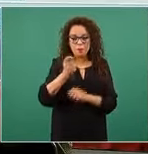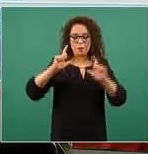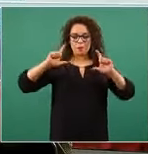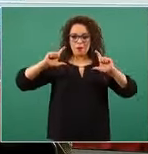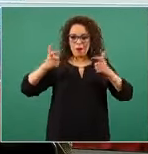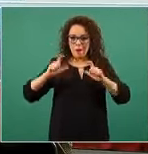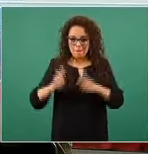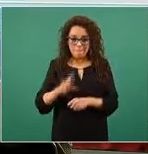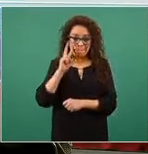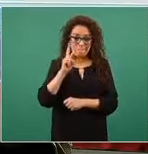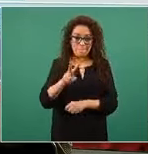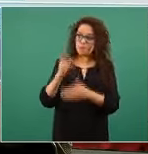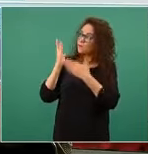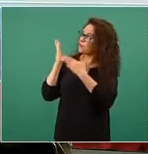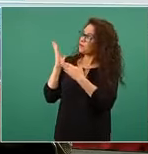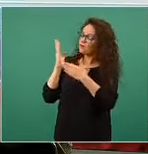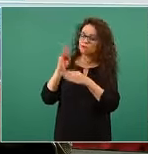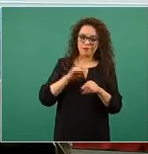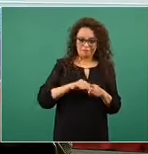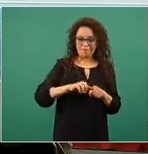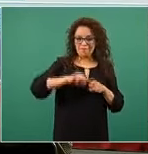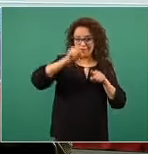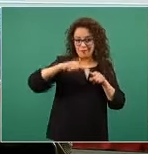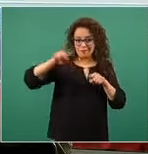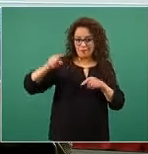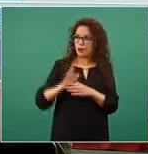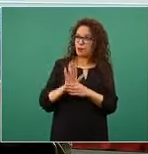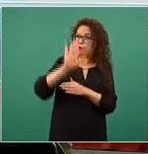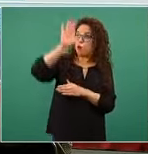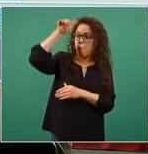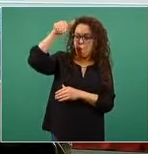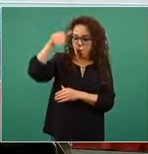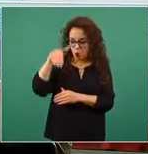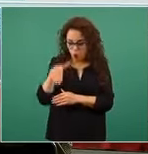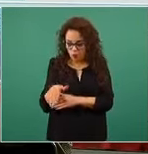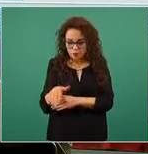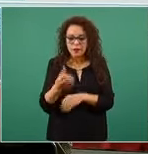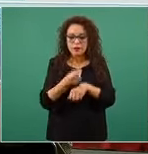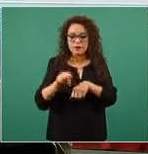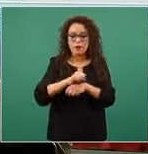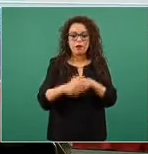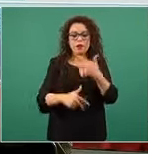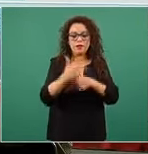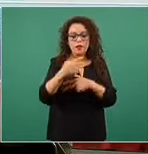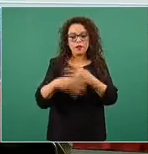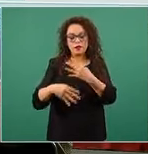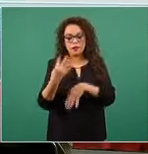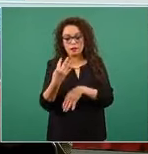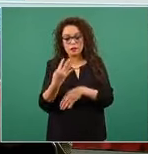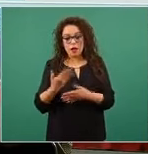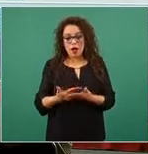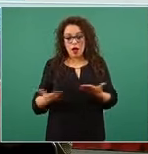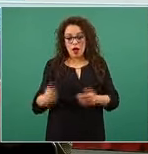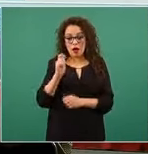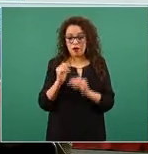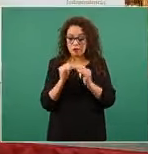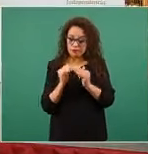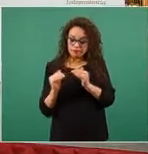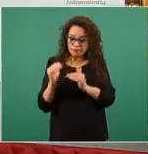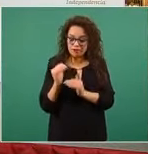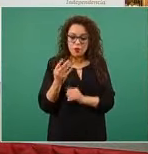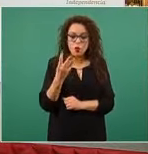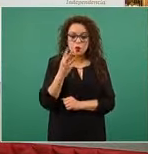descendente se ven ahora entre la semana 13 y 14 con un incremento que ya para el día de hoy es de un más